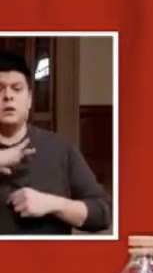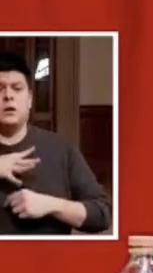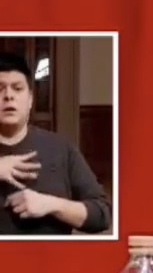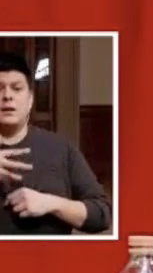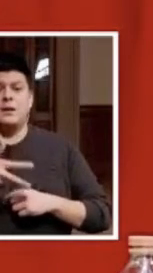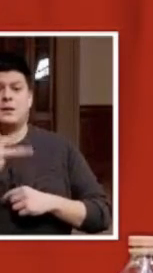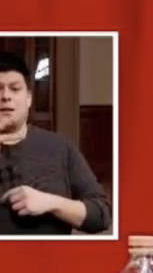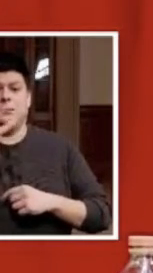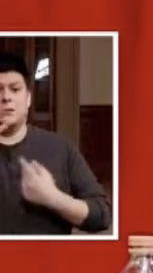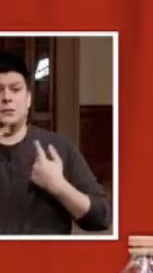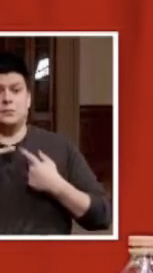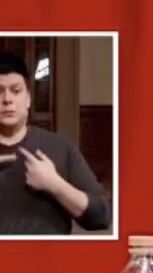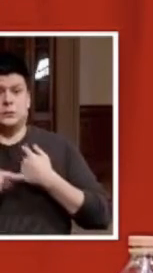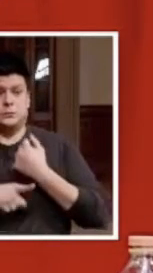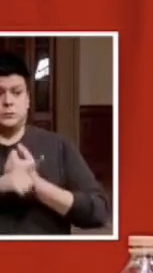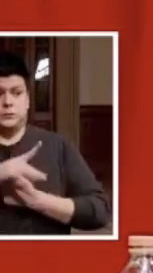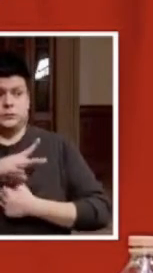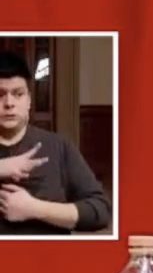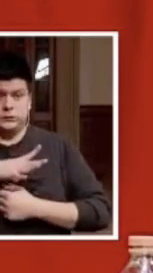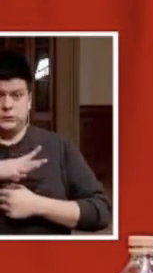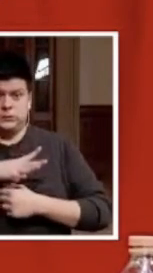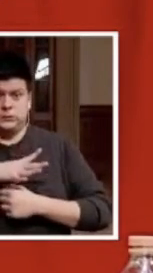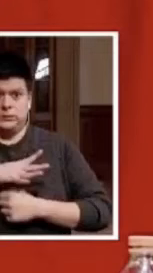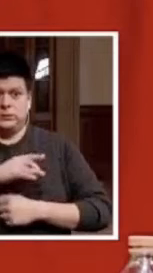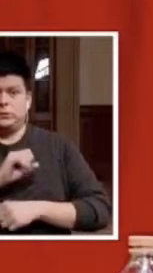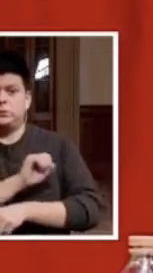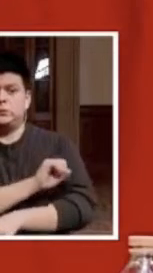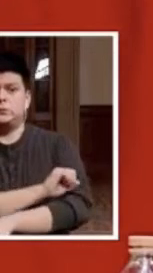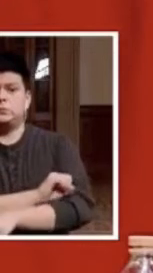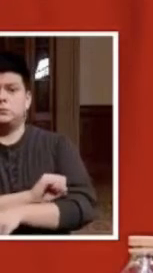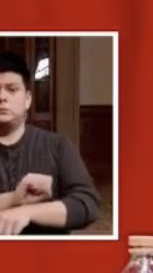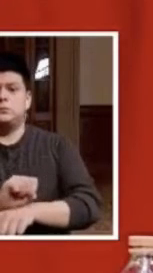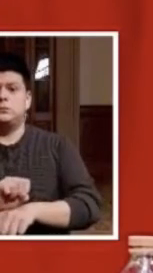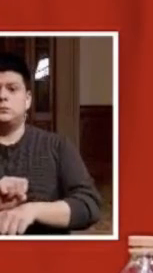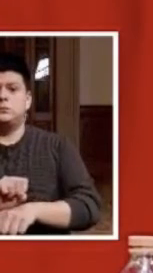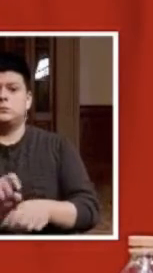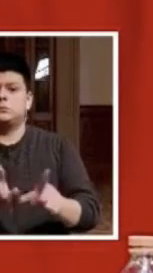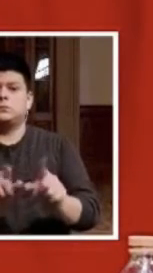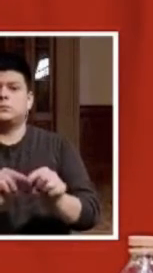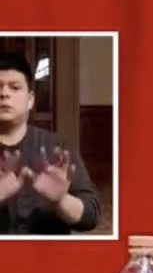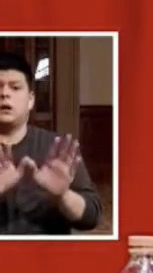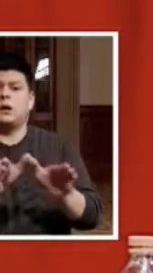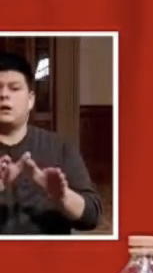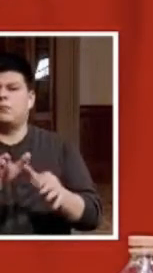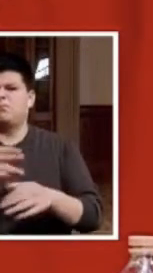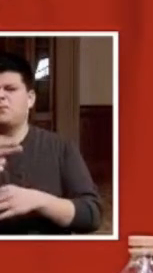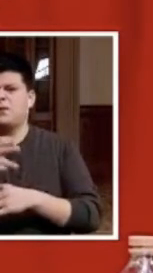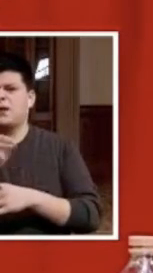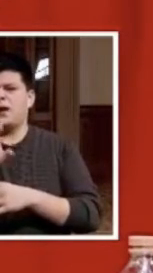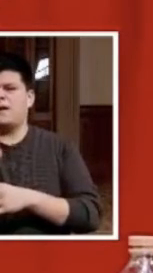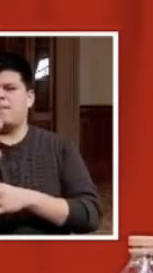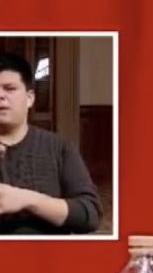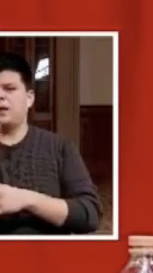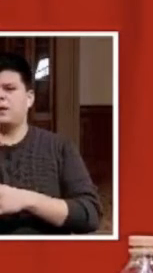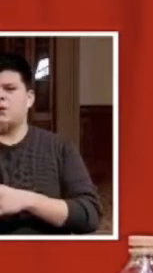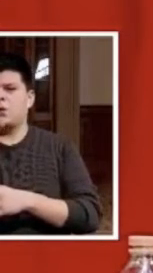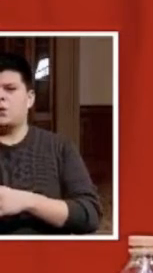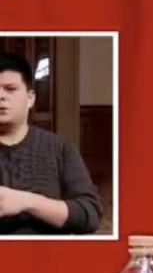13 eventos adversos leves, así se llaman, eventos adversos